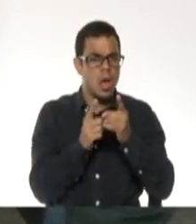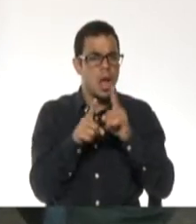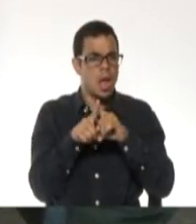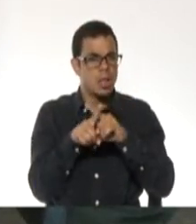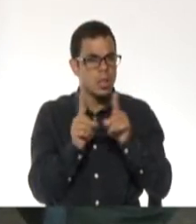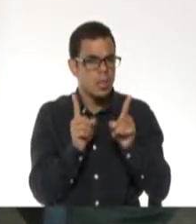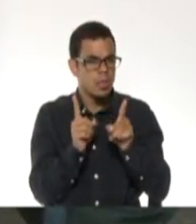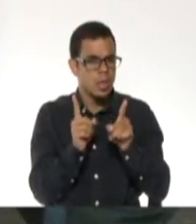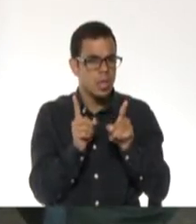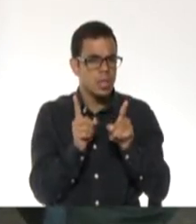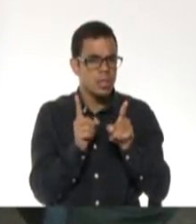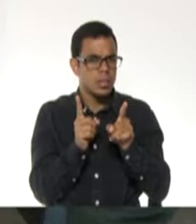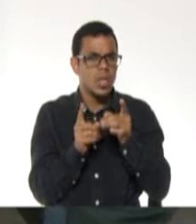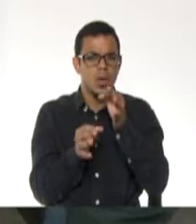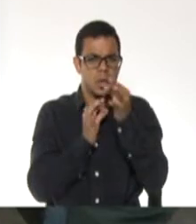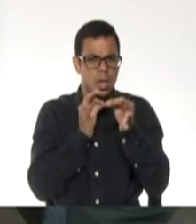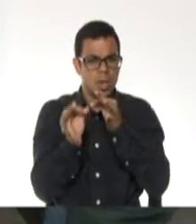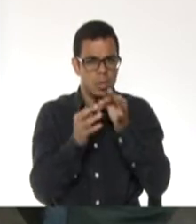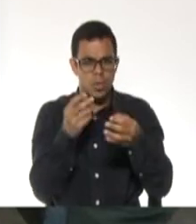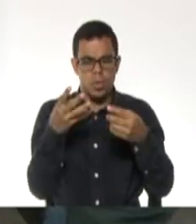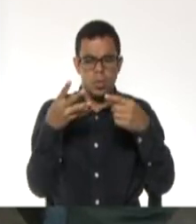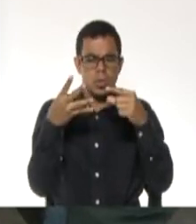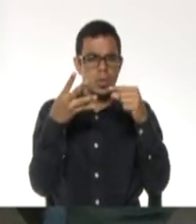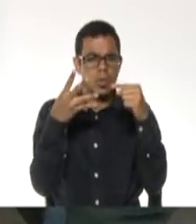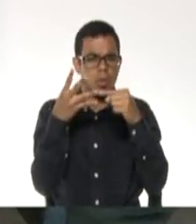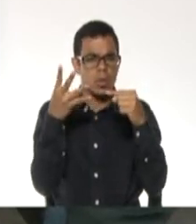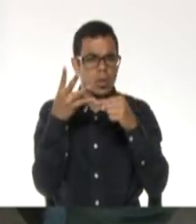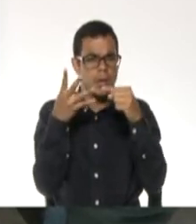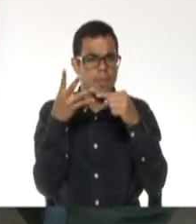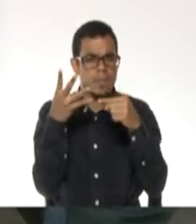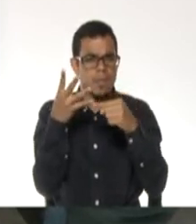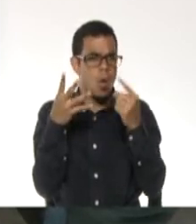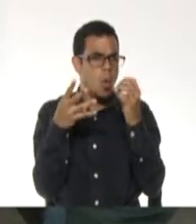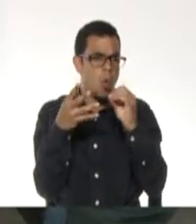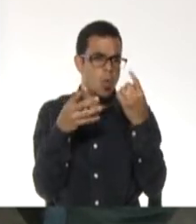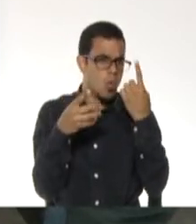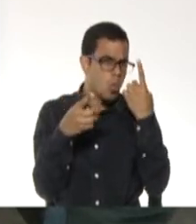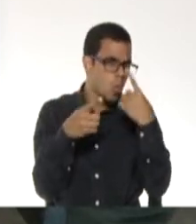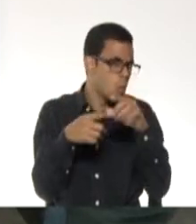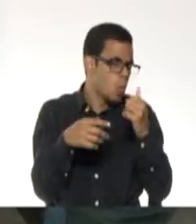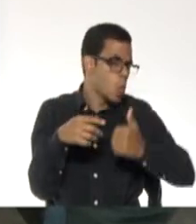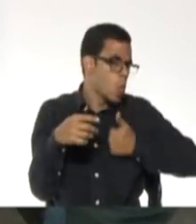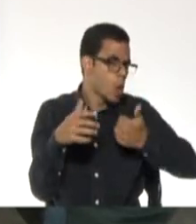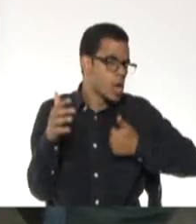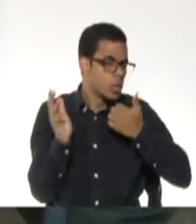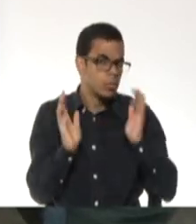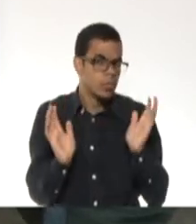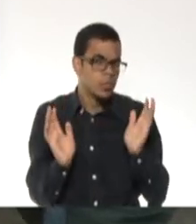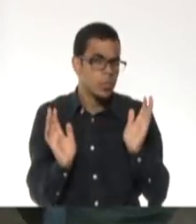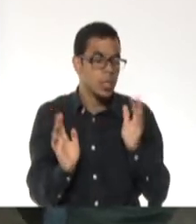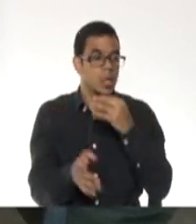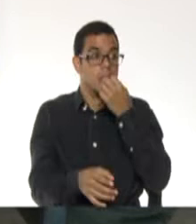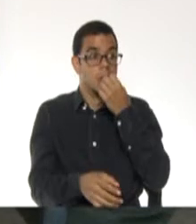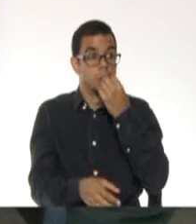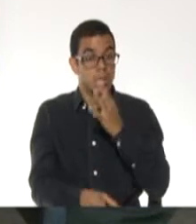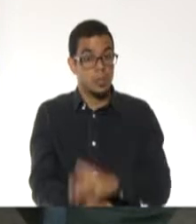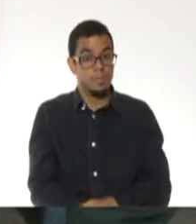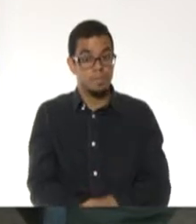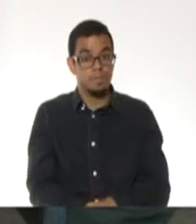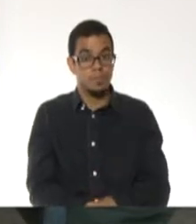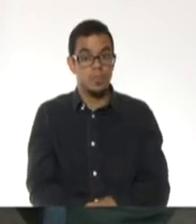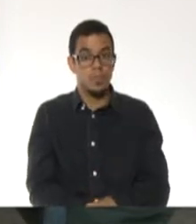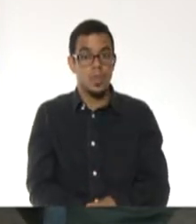electricista, esos instrumentos que son de electricidad, o se puede usar cualquier tipo de alicate? Bueno, en los diagnósticos, mientras no